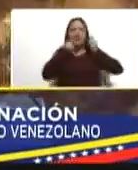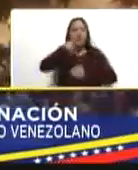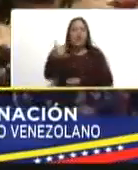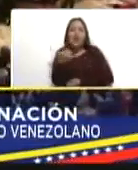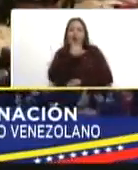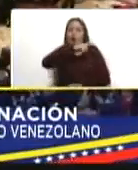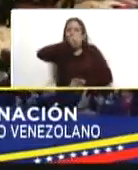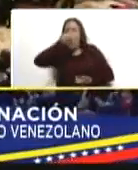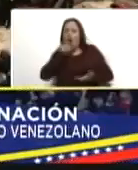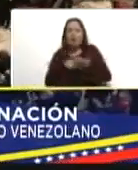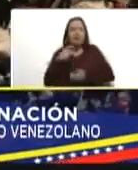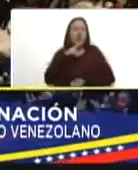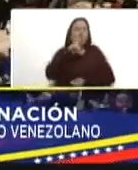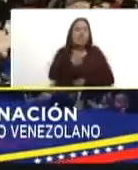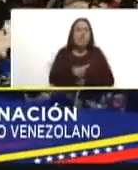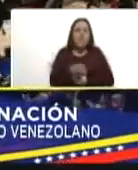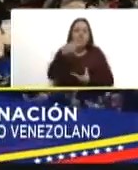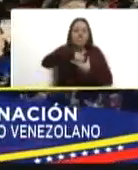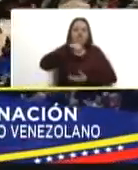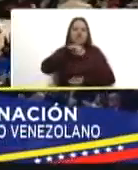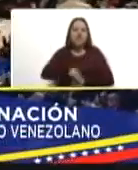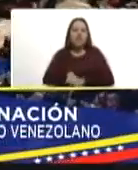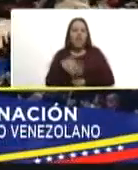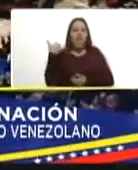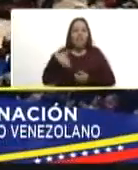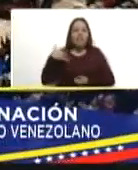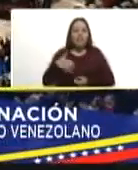fatal en la historia de Argentina